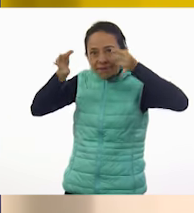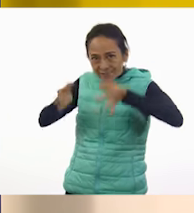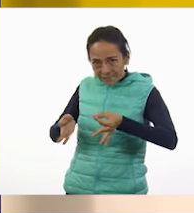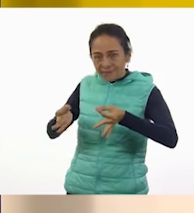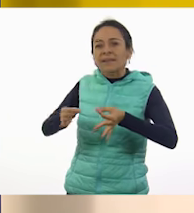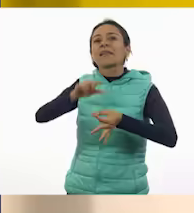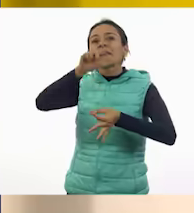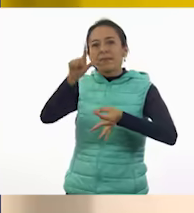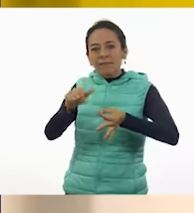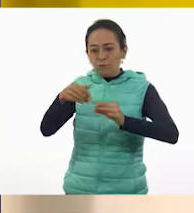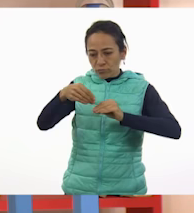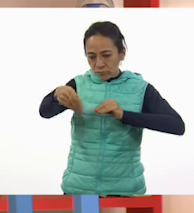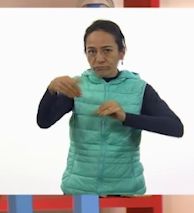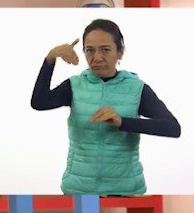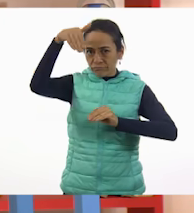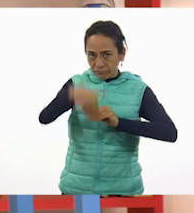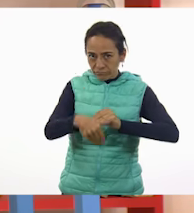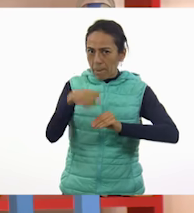contamine.